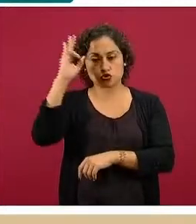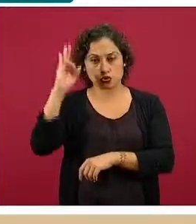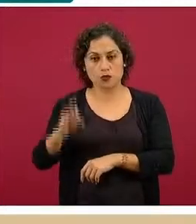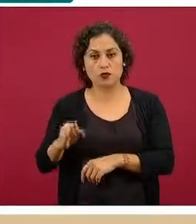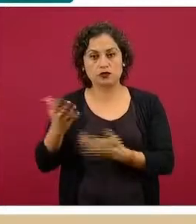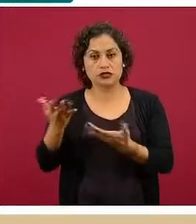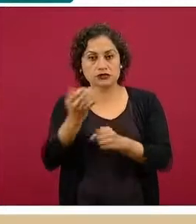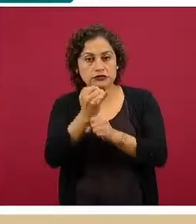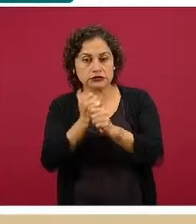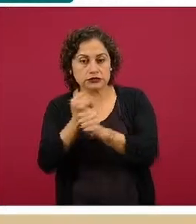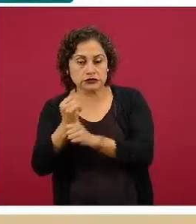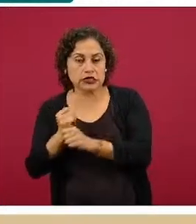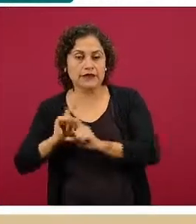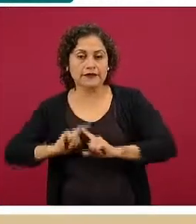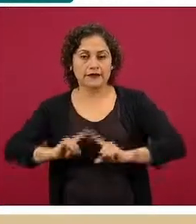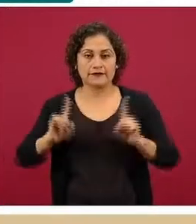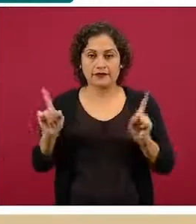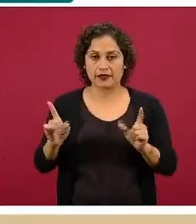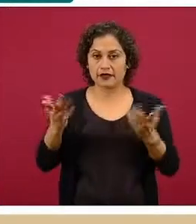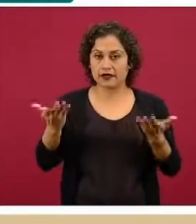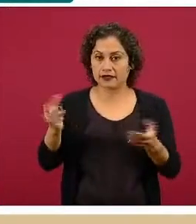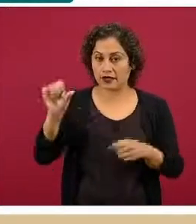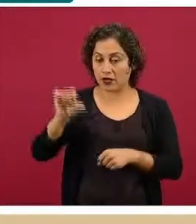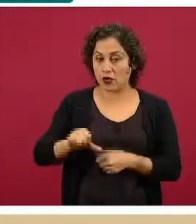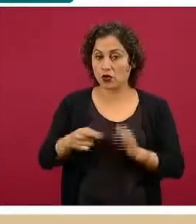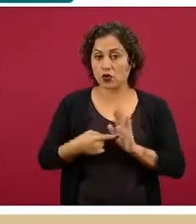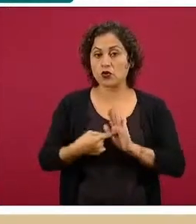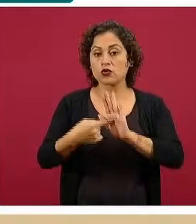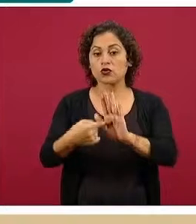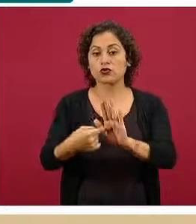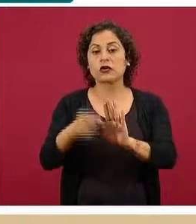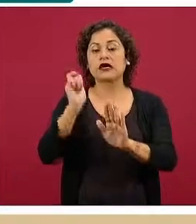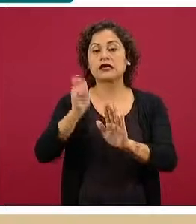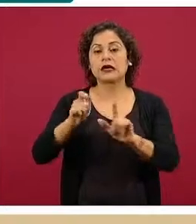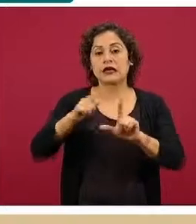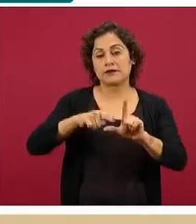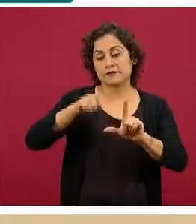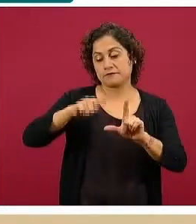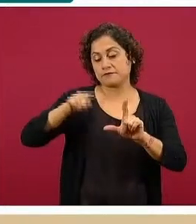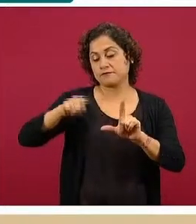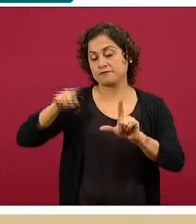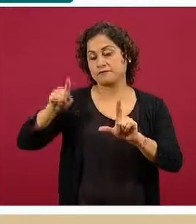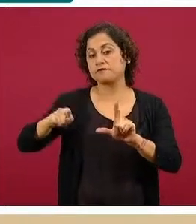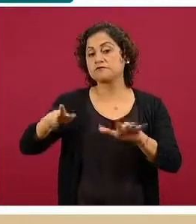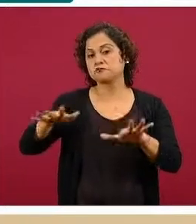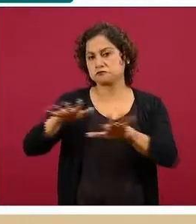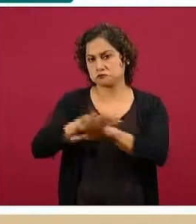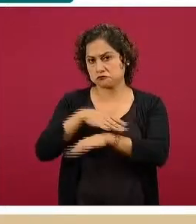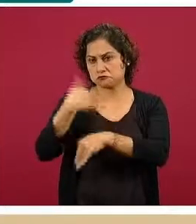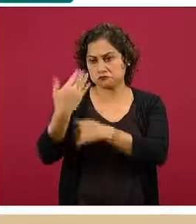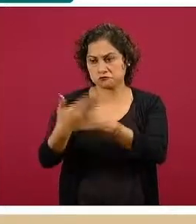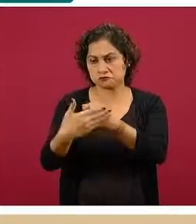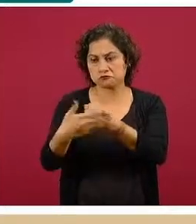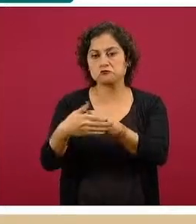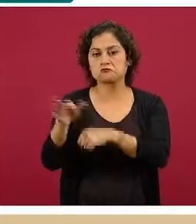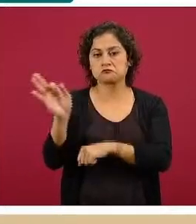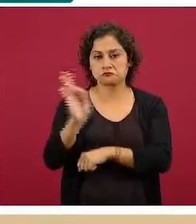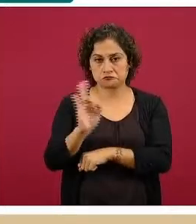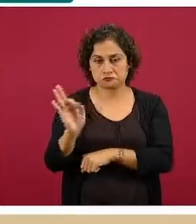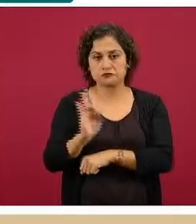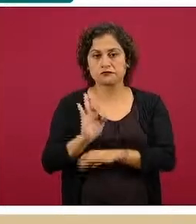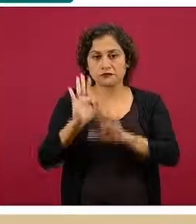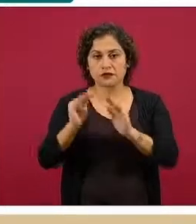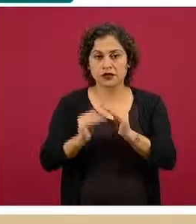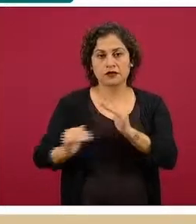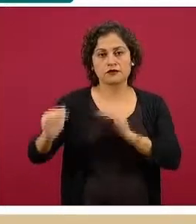un análisis diferente, pero en este gráfico que puede modificarse tenemos un incremento